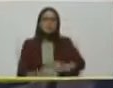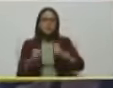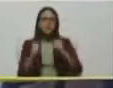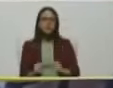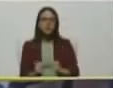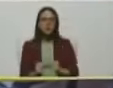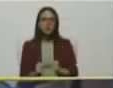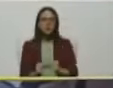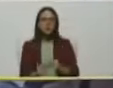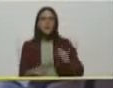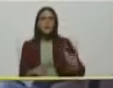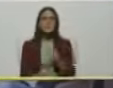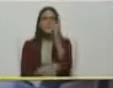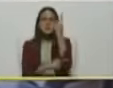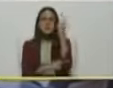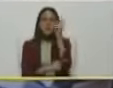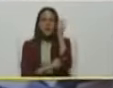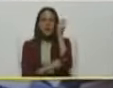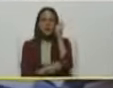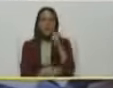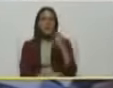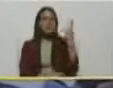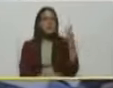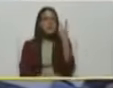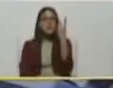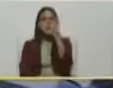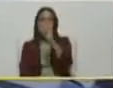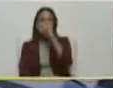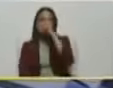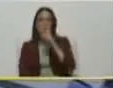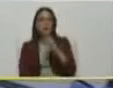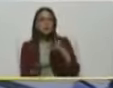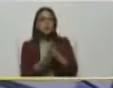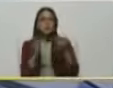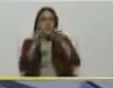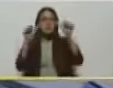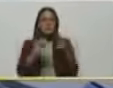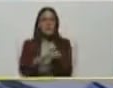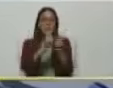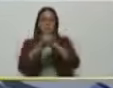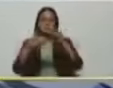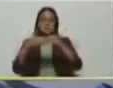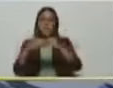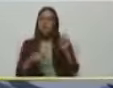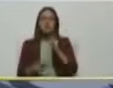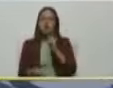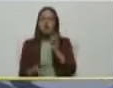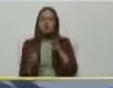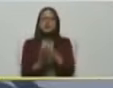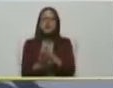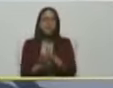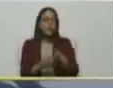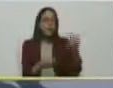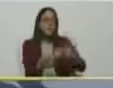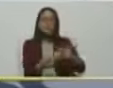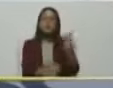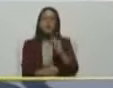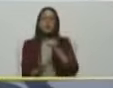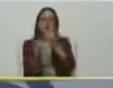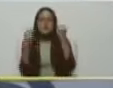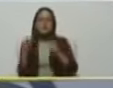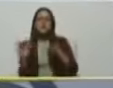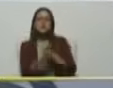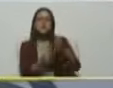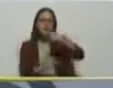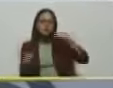Primera vez en 120 años que el sistema cambiario no depende de la chequera petrolera, sino de la